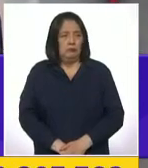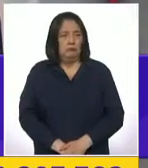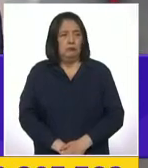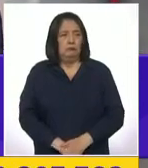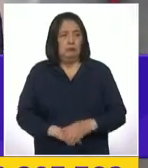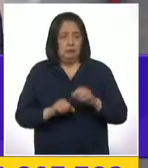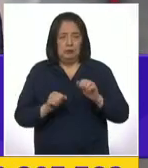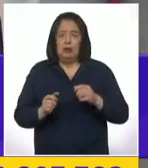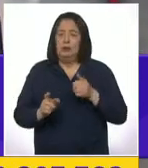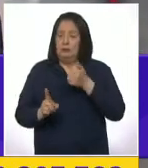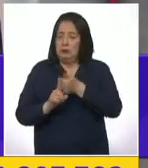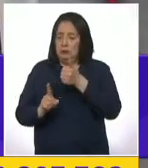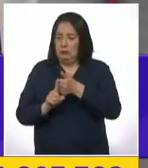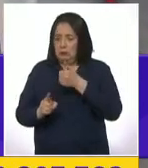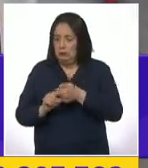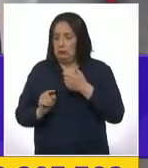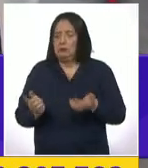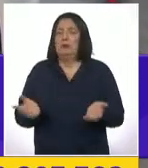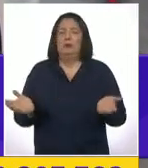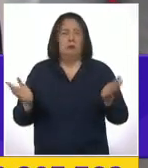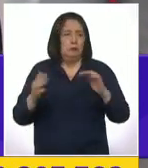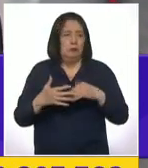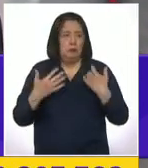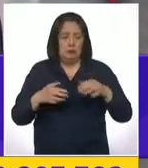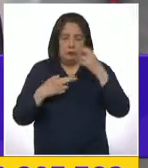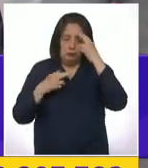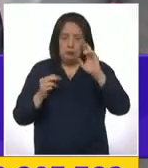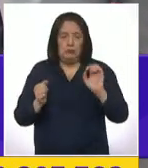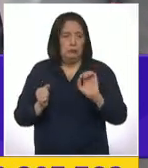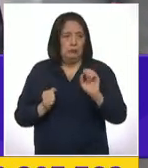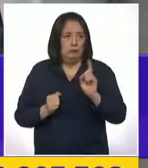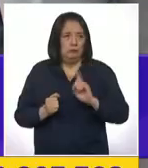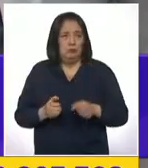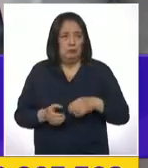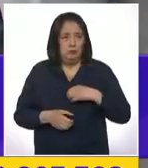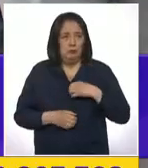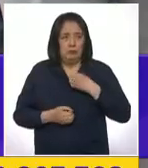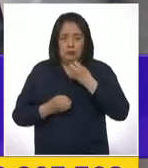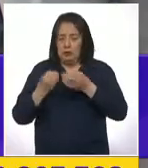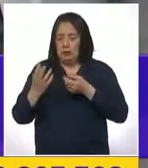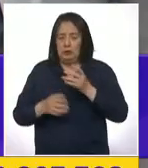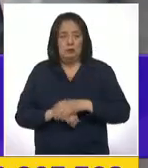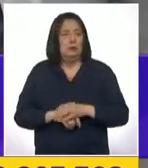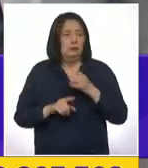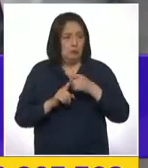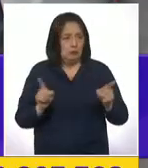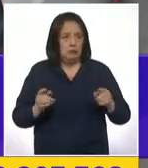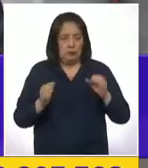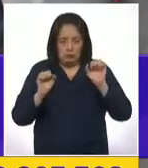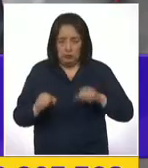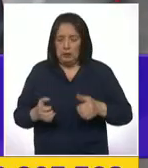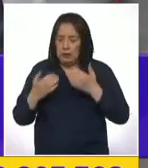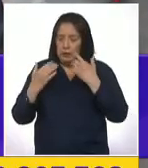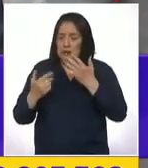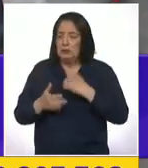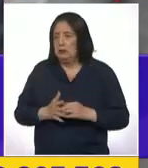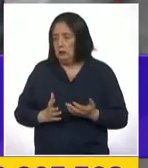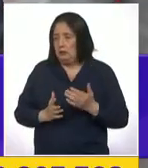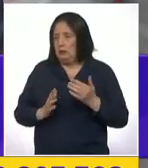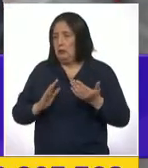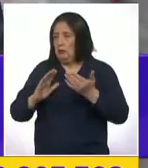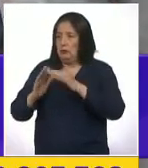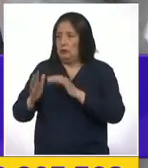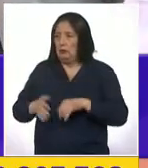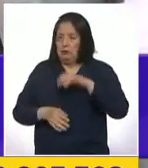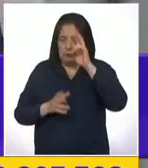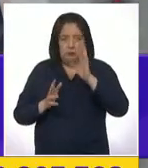se han autoconvocado. Tengo alguna noticia que no la voy a develar, pero agradezco al pueblo peruano por